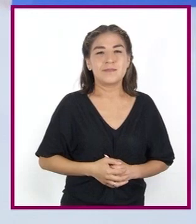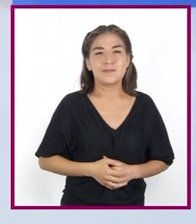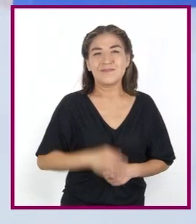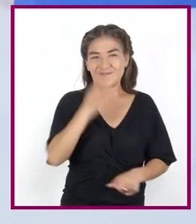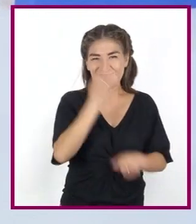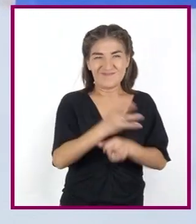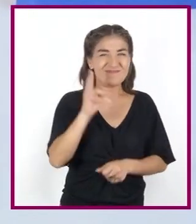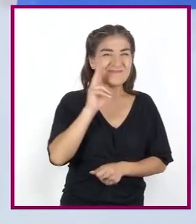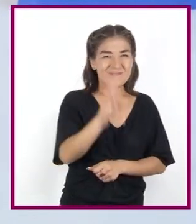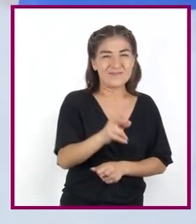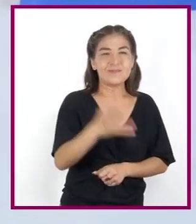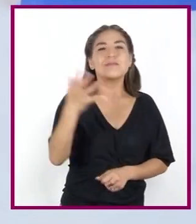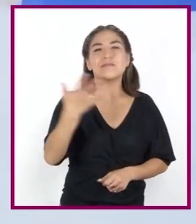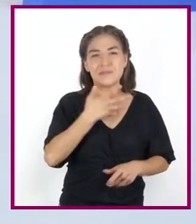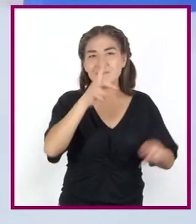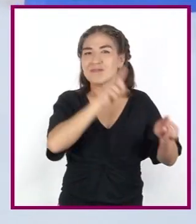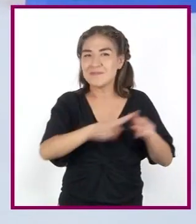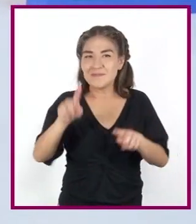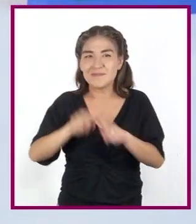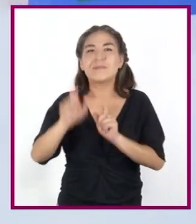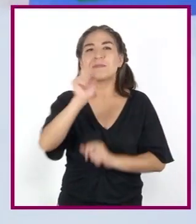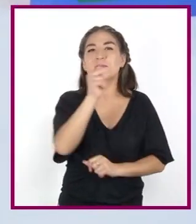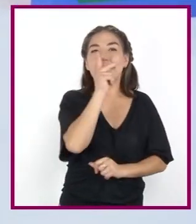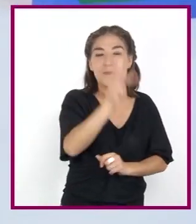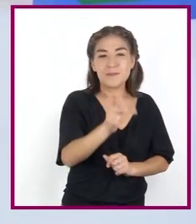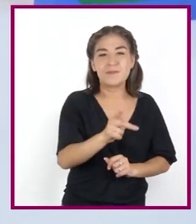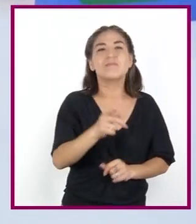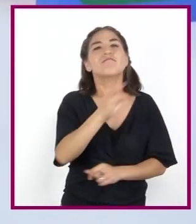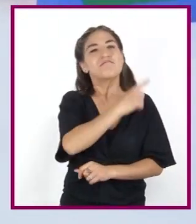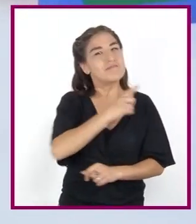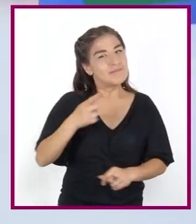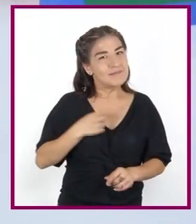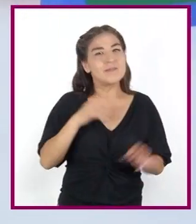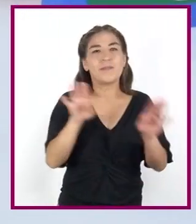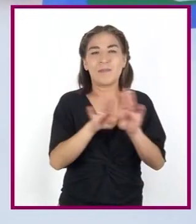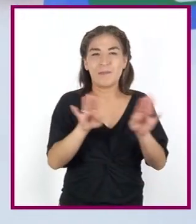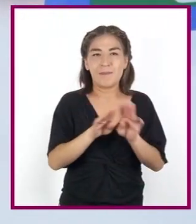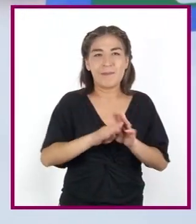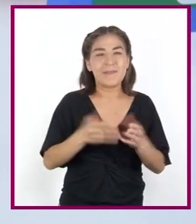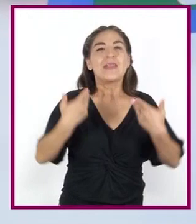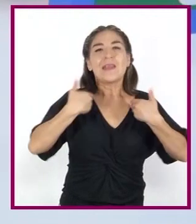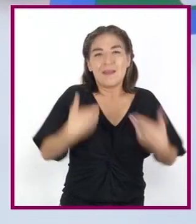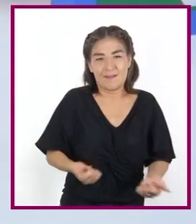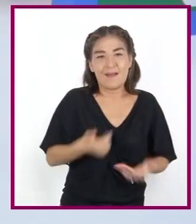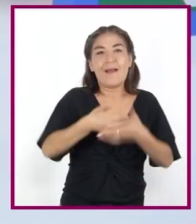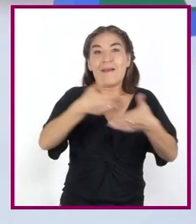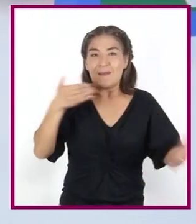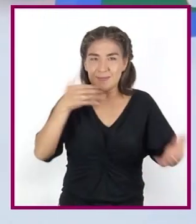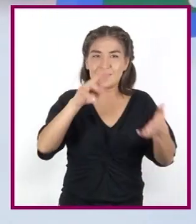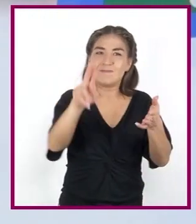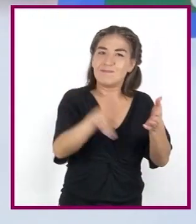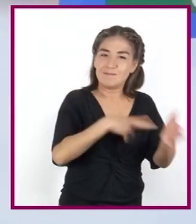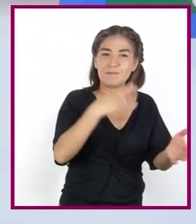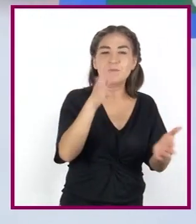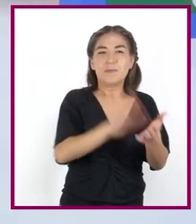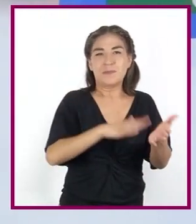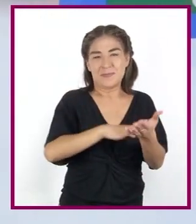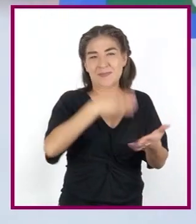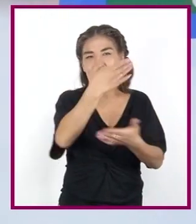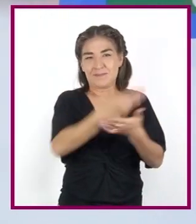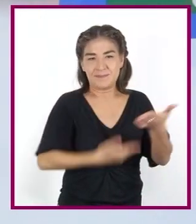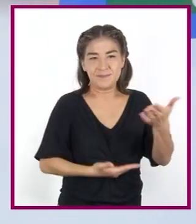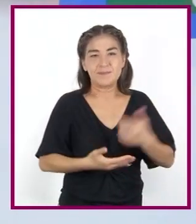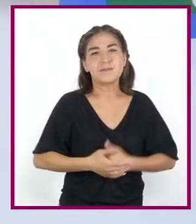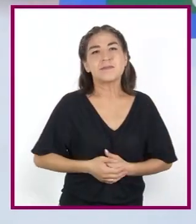pudieron notar, existen varios términos que resulta conveniente tomarlos en cuenta al momento de revisar este tipo de